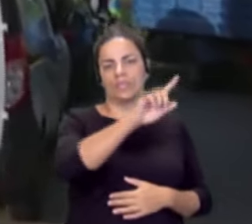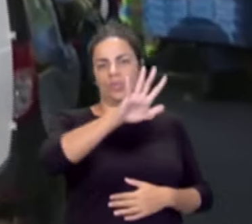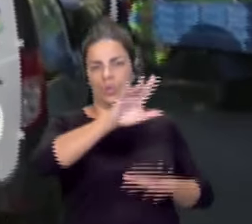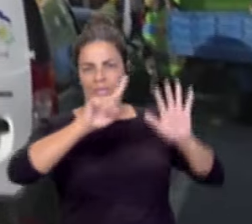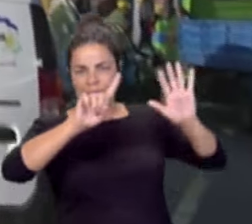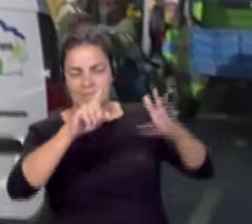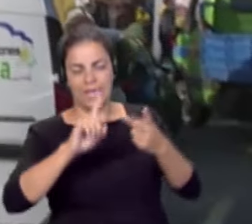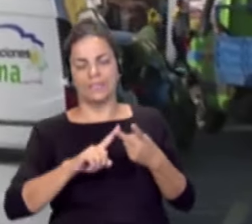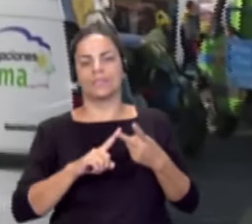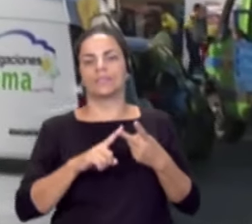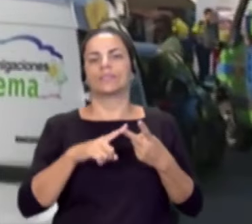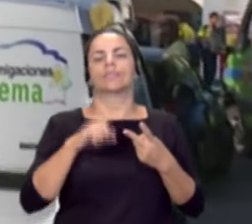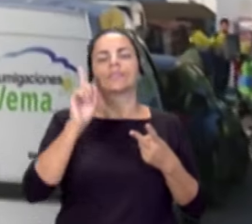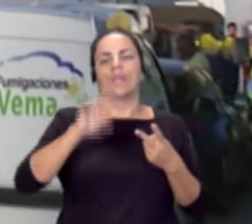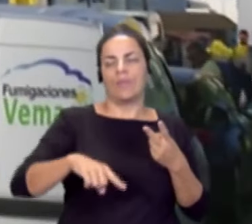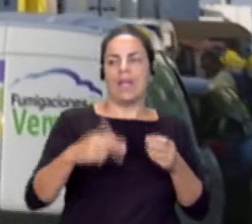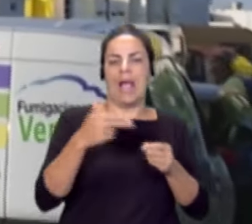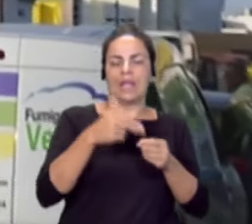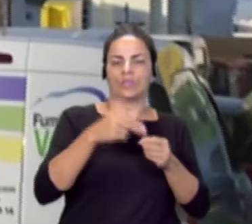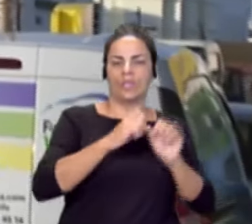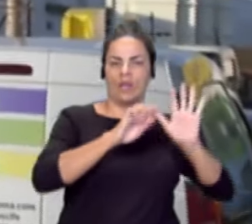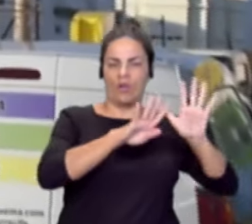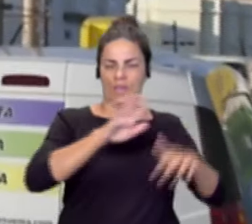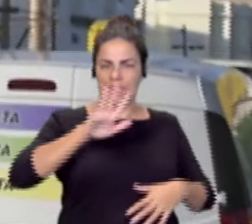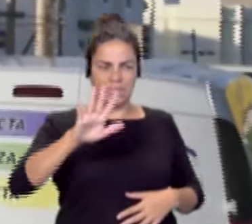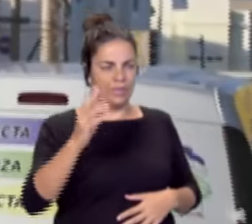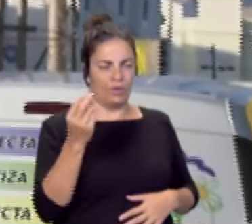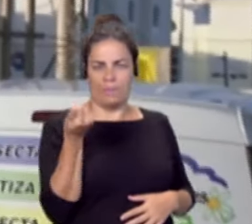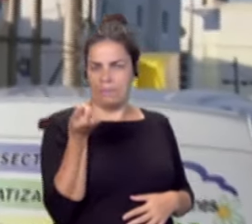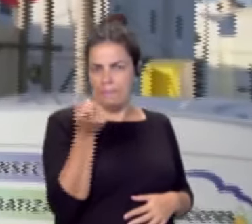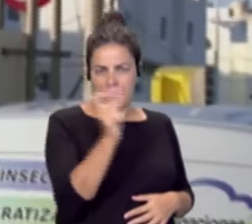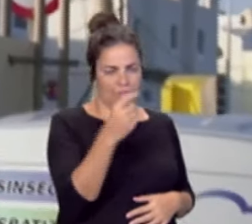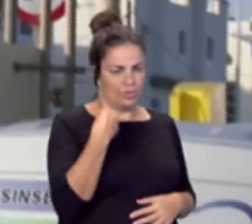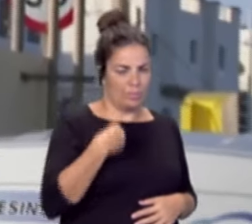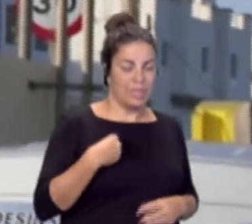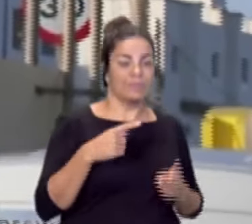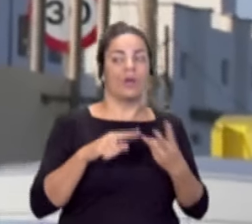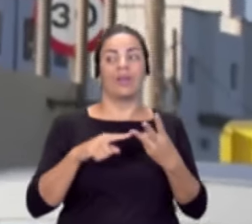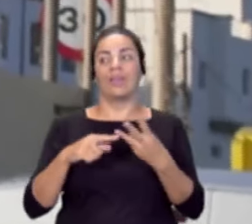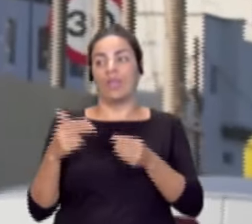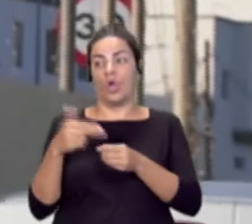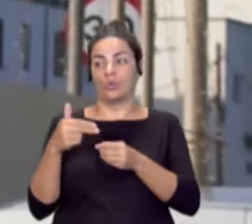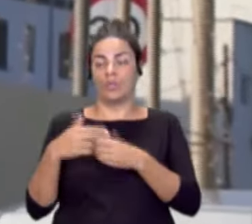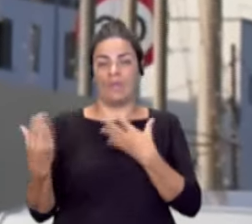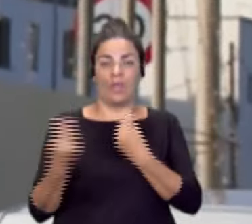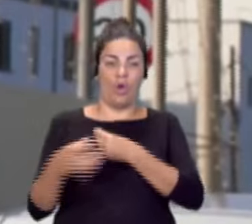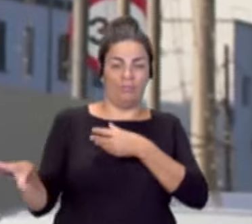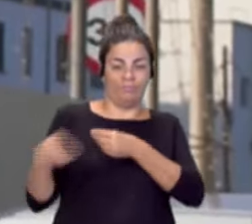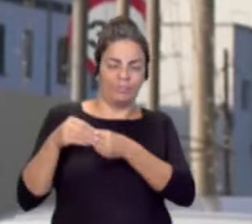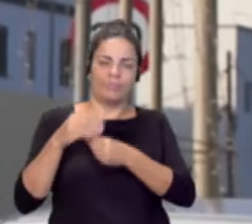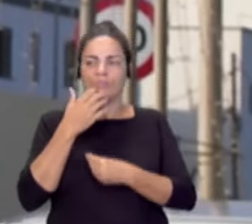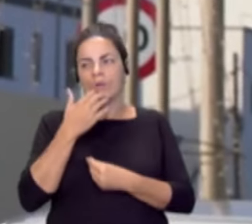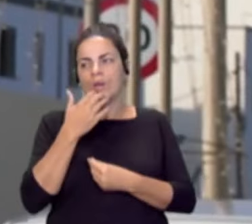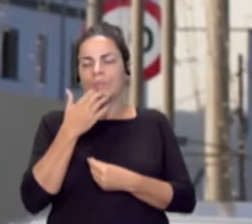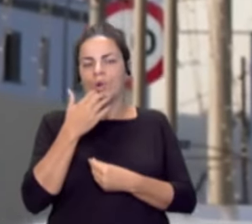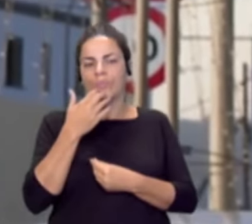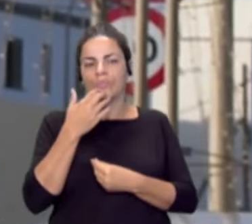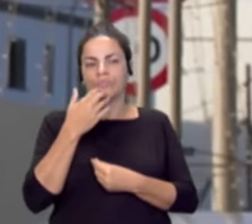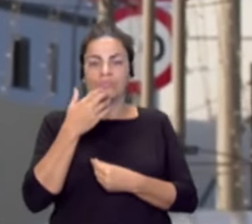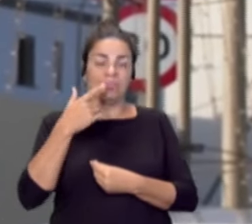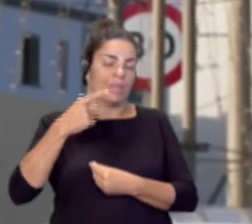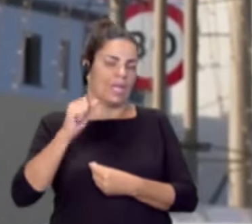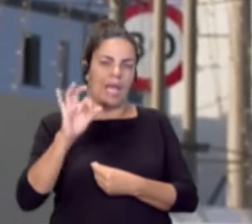la gasolina 95, el mismo precio. Y si nos vamos ya a combustibles con aditivos, como por ejemplo el gasoil con